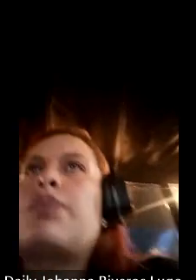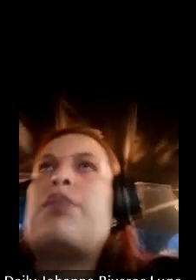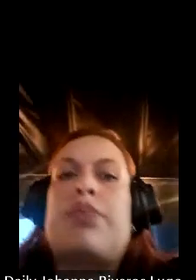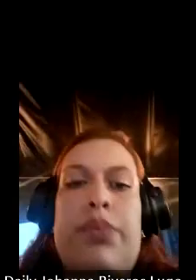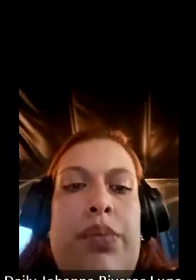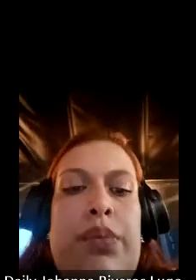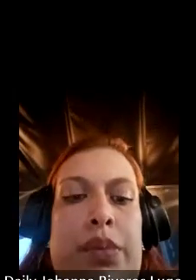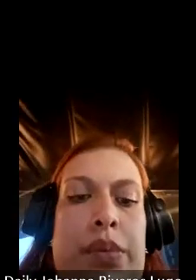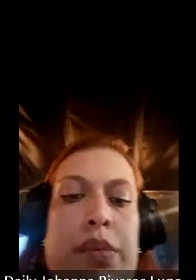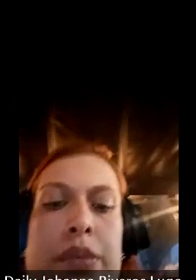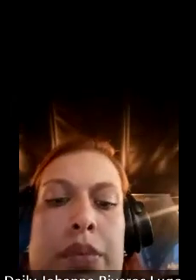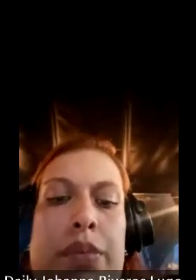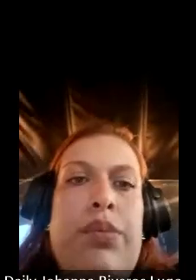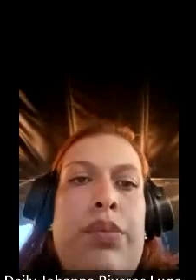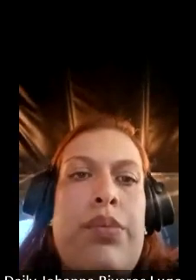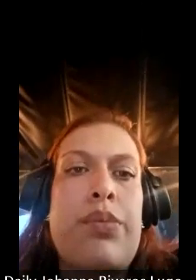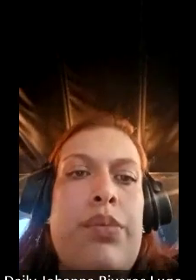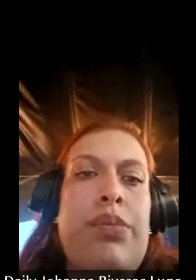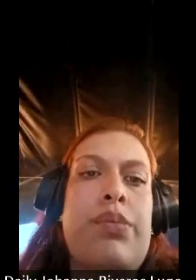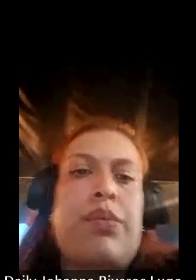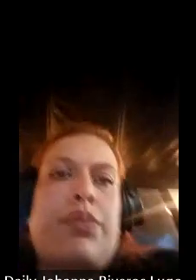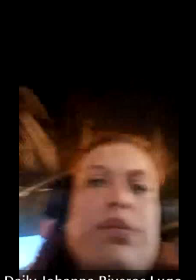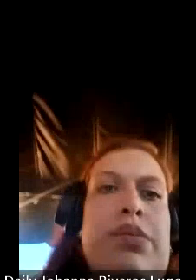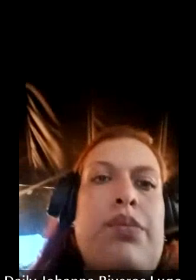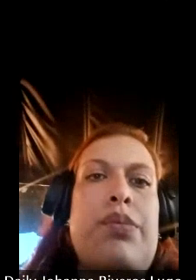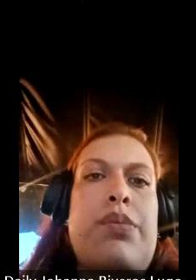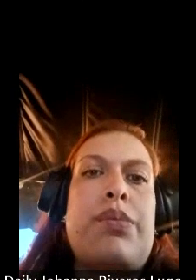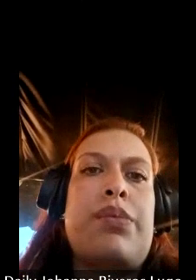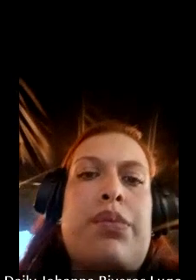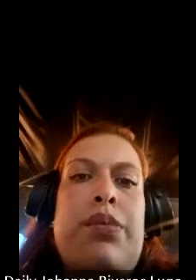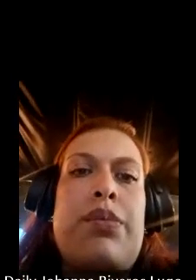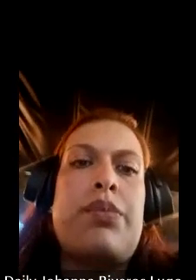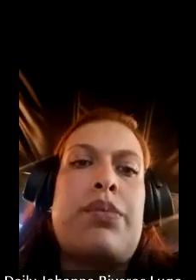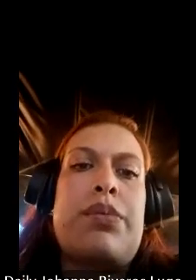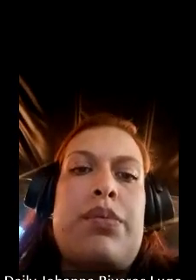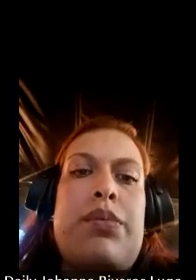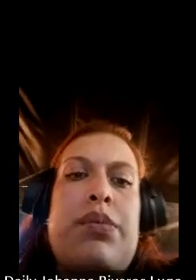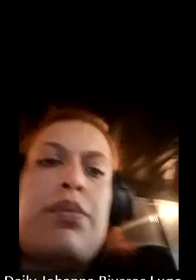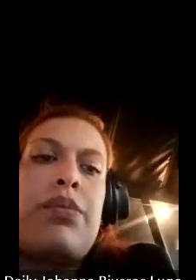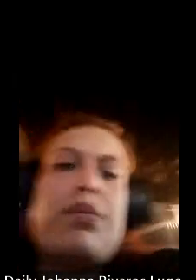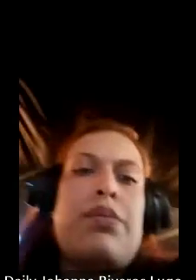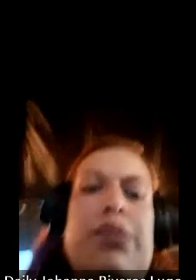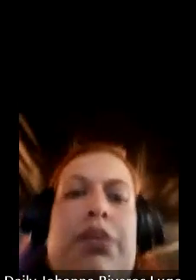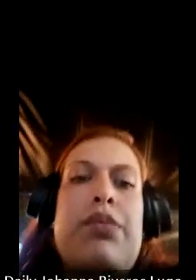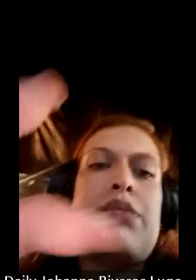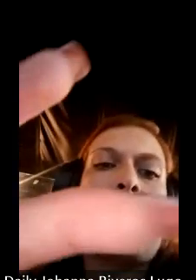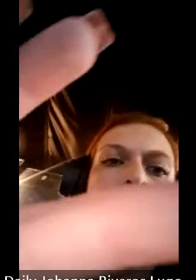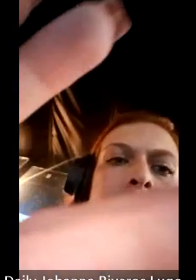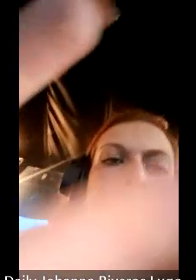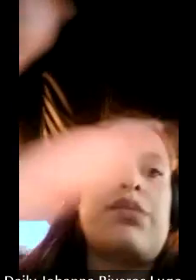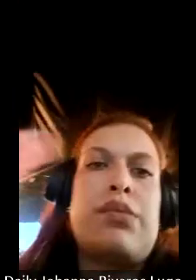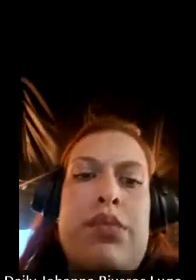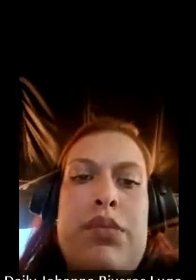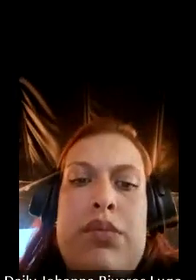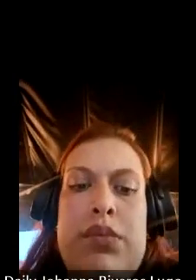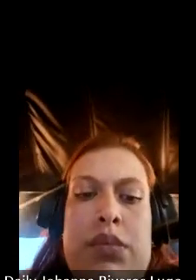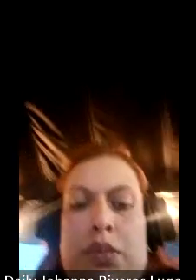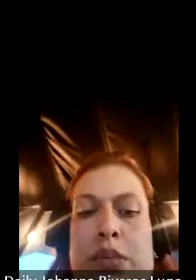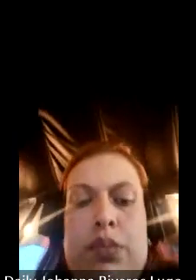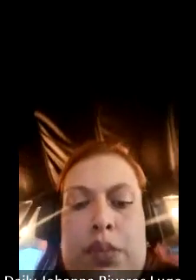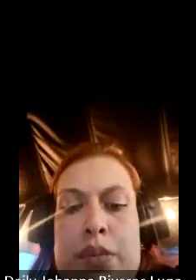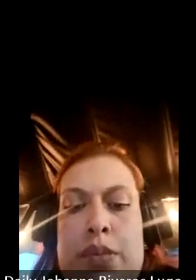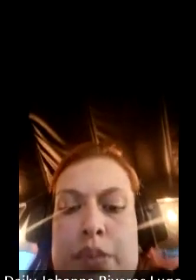Bueno, muy buenas noches o tardes para todas y todos. Mi nombre es Luis Fernando Cuevas Niño. Soy